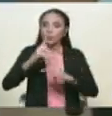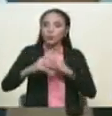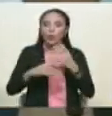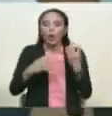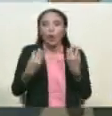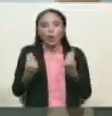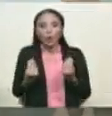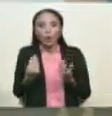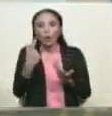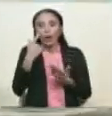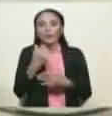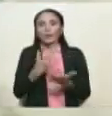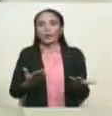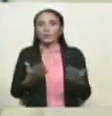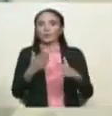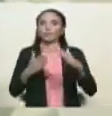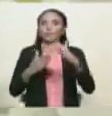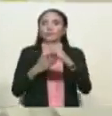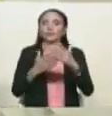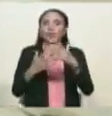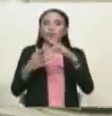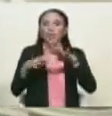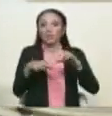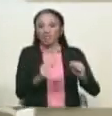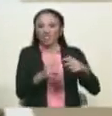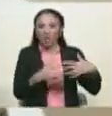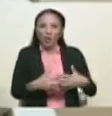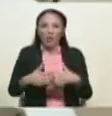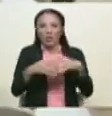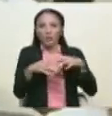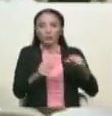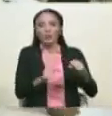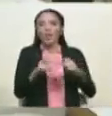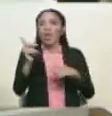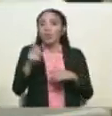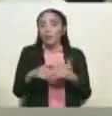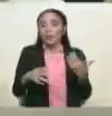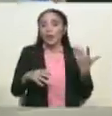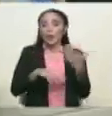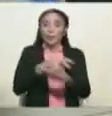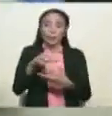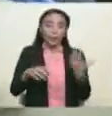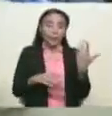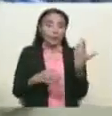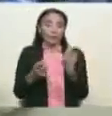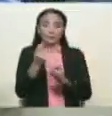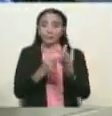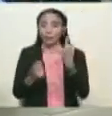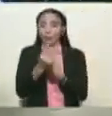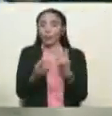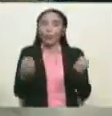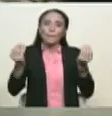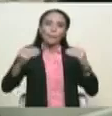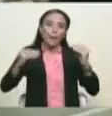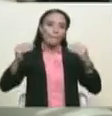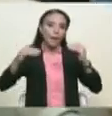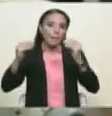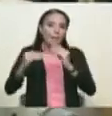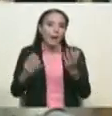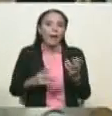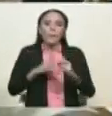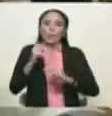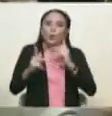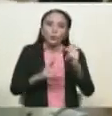lucha contra el imperio norteamericano y exclusivamente con la guerra económica. Poder llevar producción, productos de buena